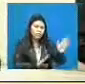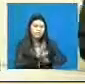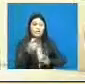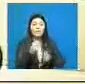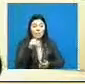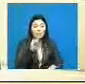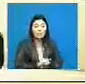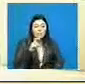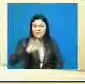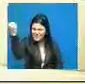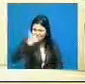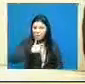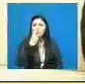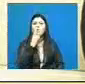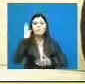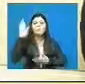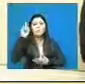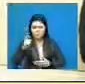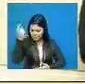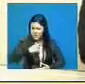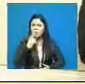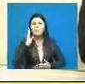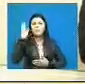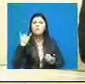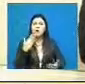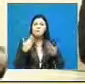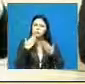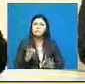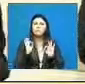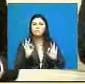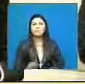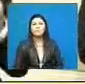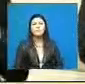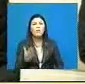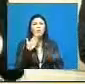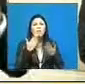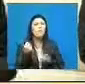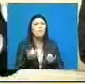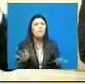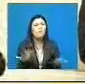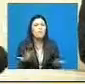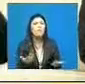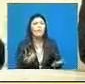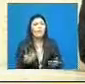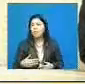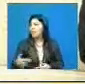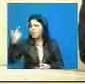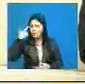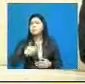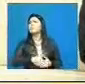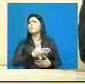esa seriedad y ese compromiso con el manejo económico que genera esa confianza. Confianza que no podemos dejar